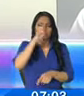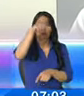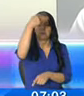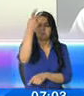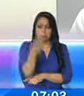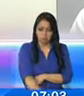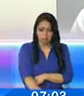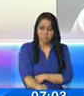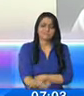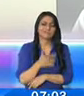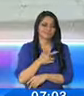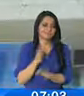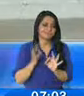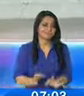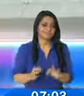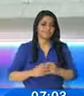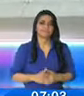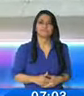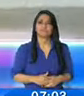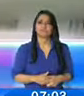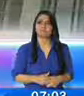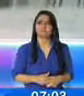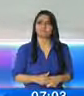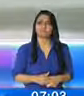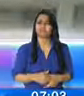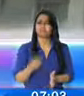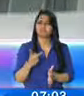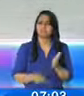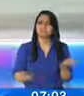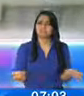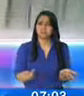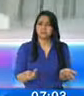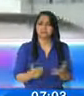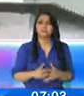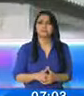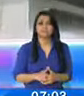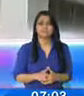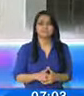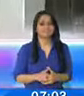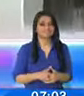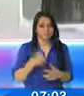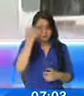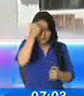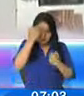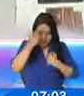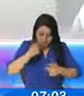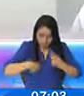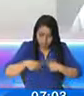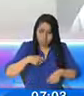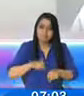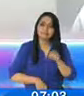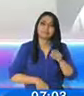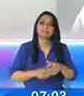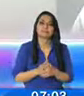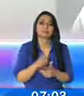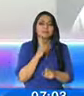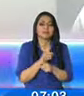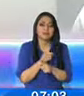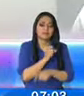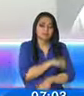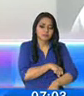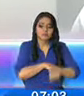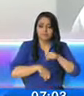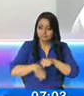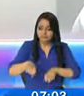lamentablemente ocurrió el hecho el resultado de esta lamentable acción múltiples traumatismos y fracturas a nivel de miembro inferior